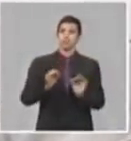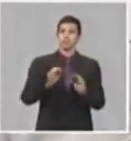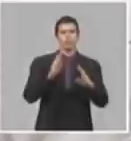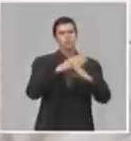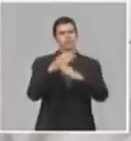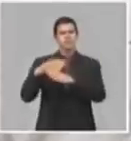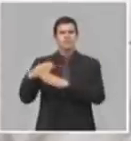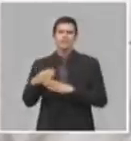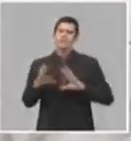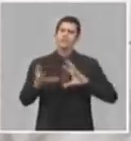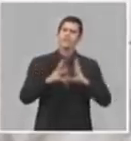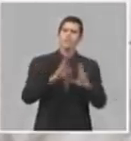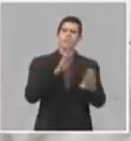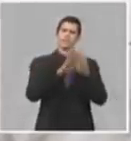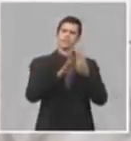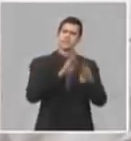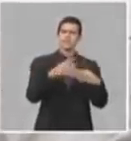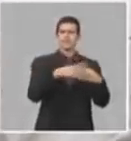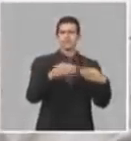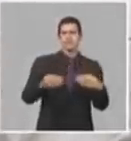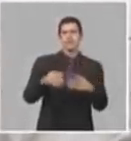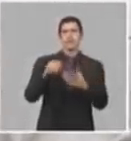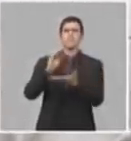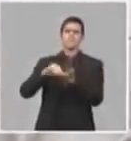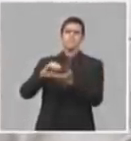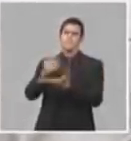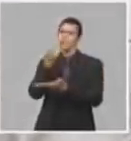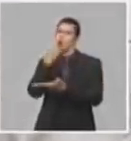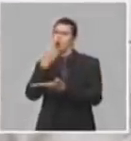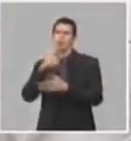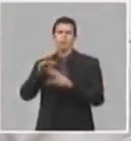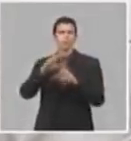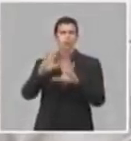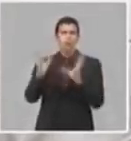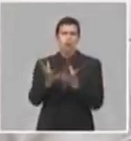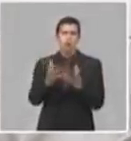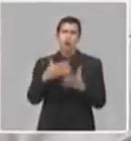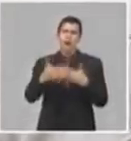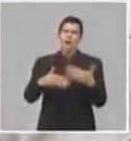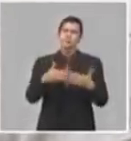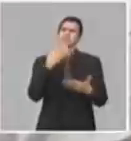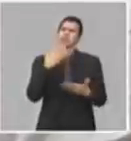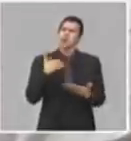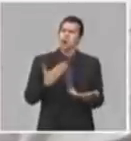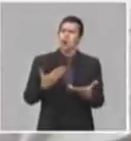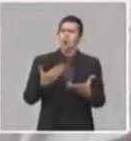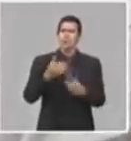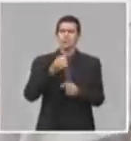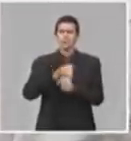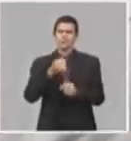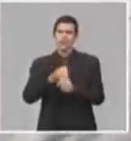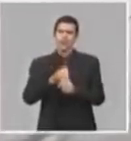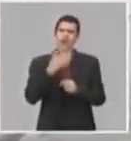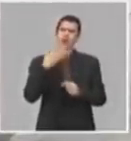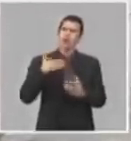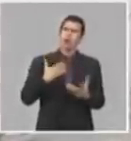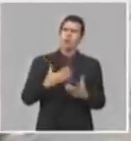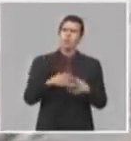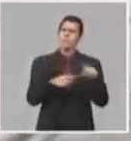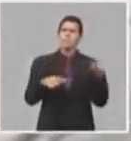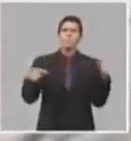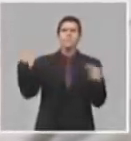estructura tiene el papel fundamental. ¿Qué se ha concebido en esta área del comercio interior? ¿Cuáles son las principales